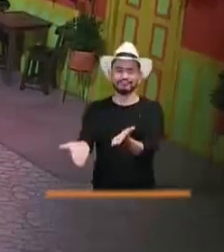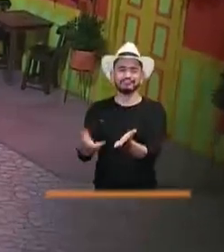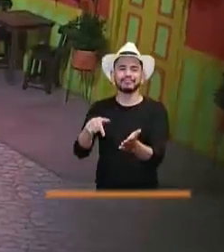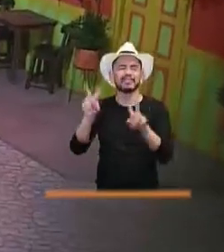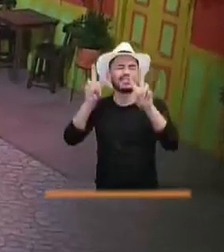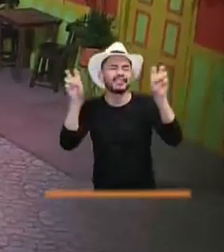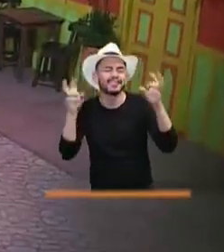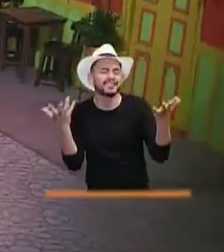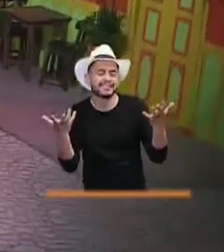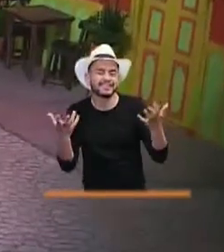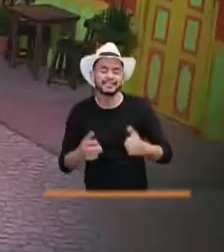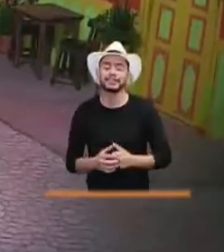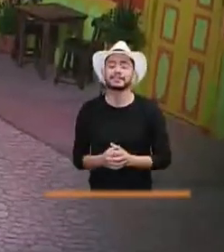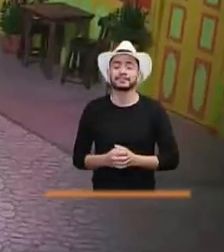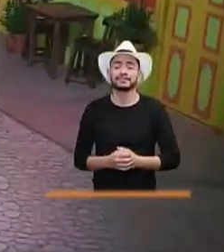es...